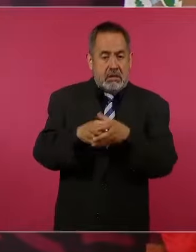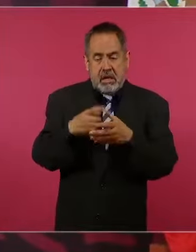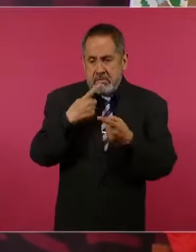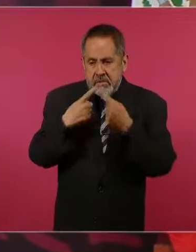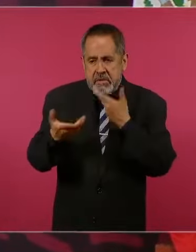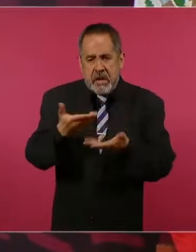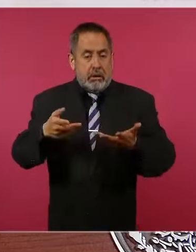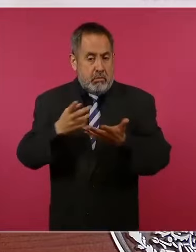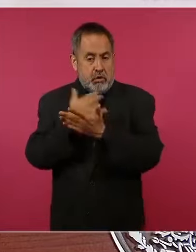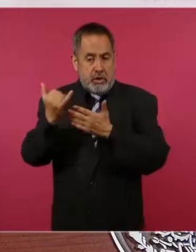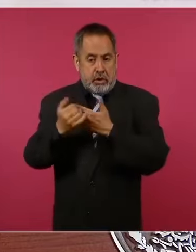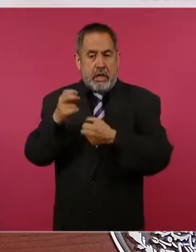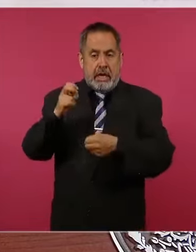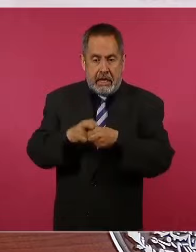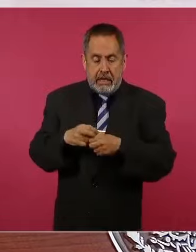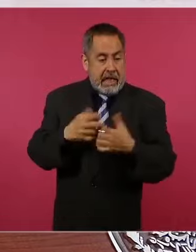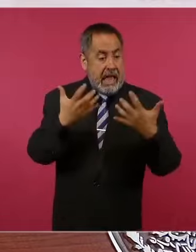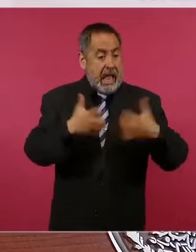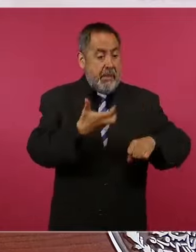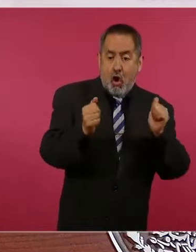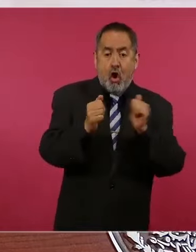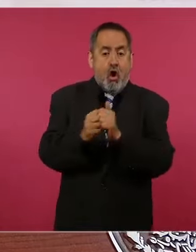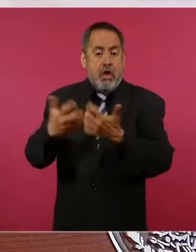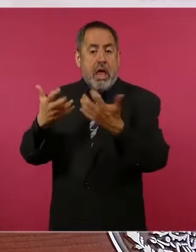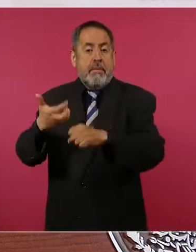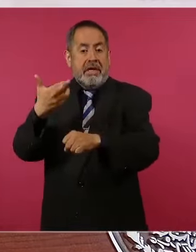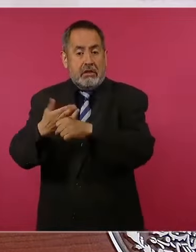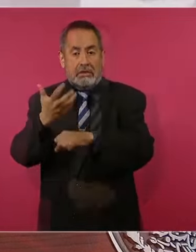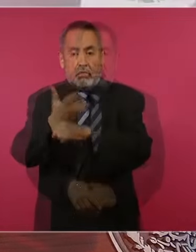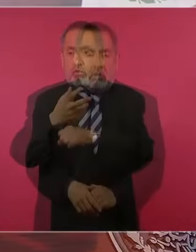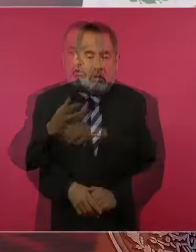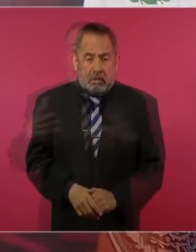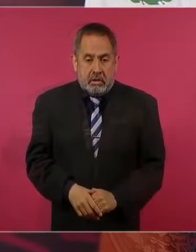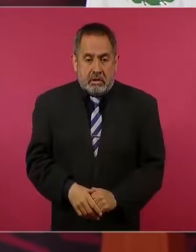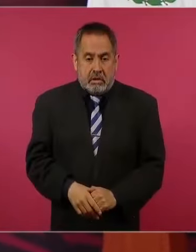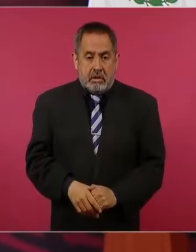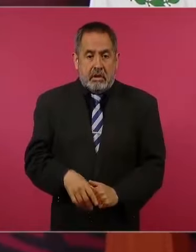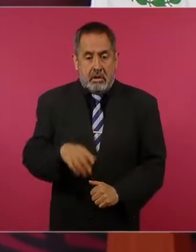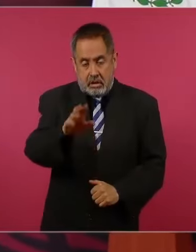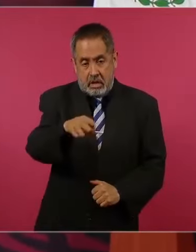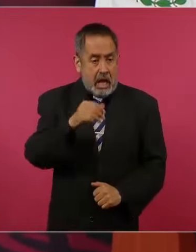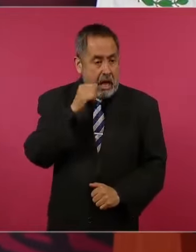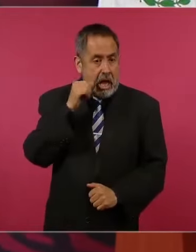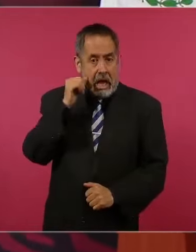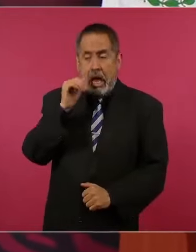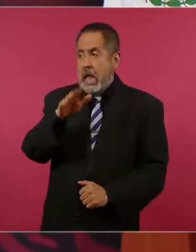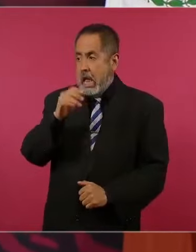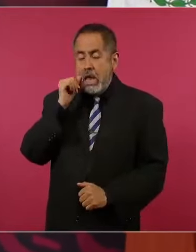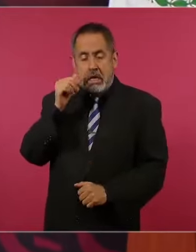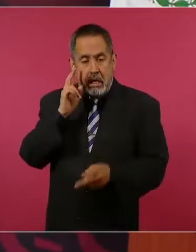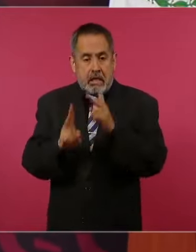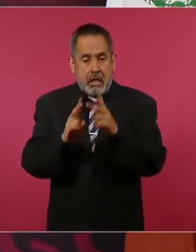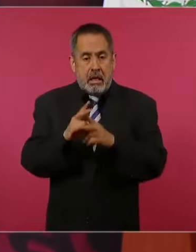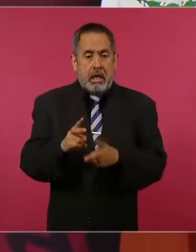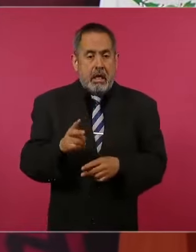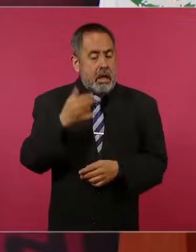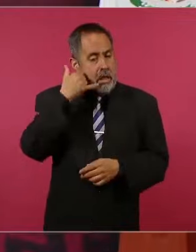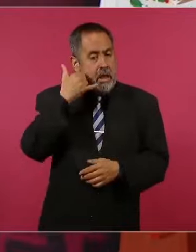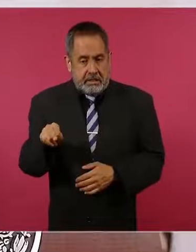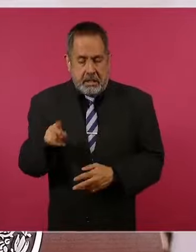ver proyectos entre empresarios mexicanos y estadounidenses. Platicamos ayer por teléfono con el